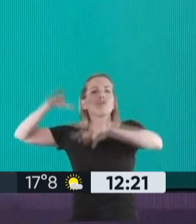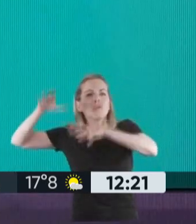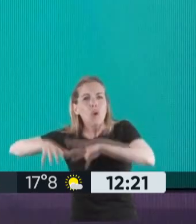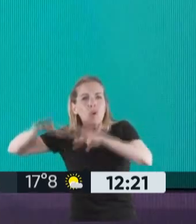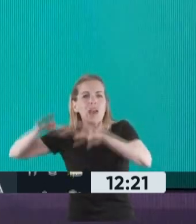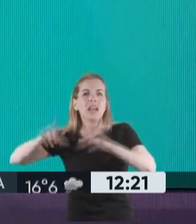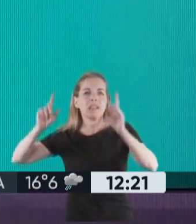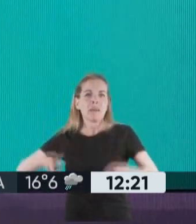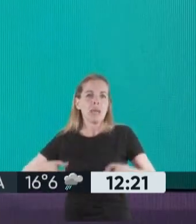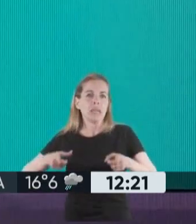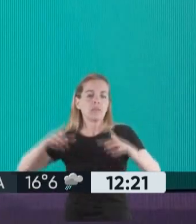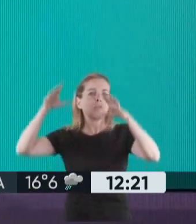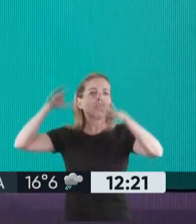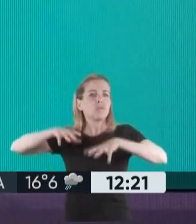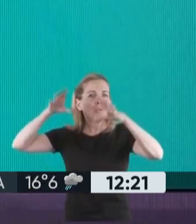de las lluvias.